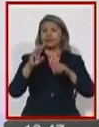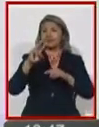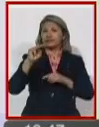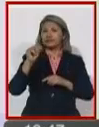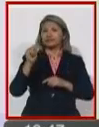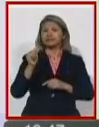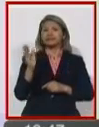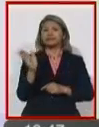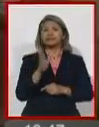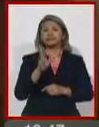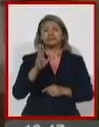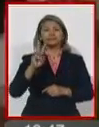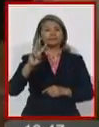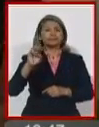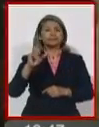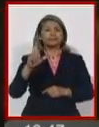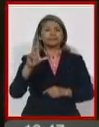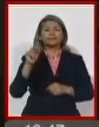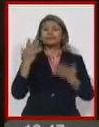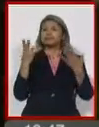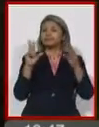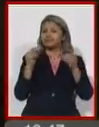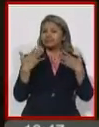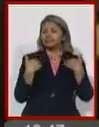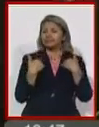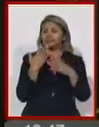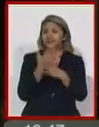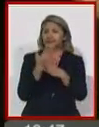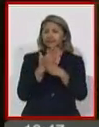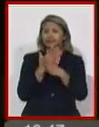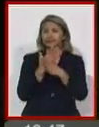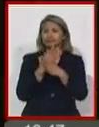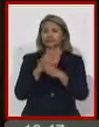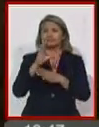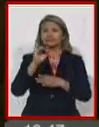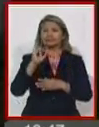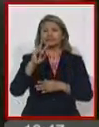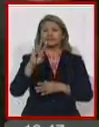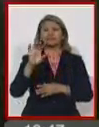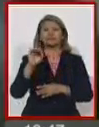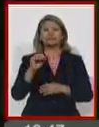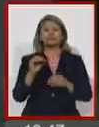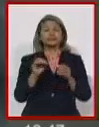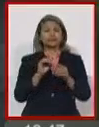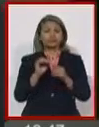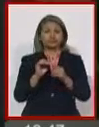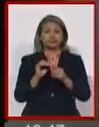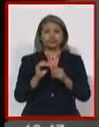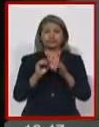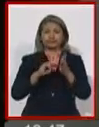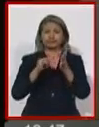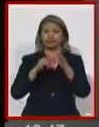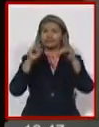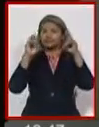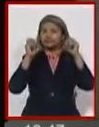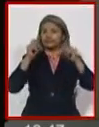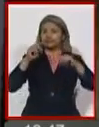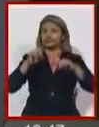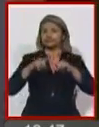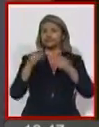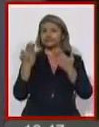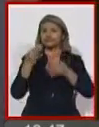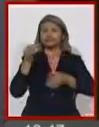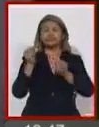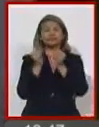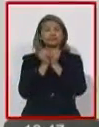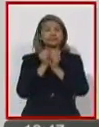parlamentario del MAS, Alberto Rivas, no existe ningún amedrentamiento a los cívicos. Y que más bien esto es un tema pendiente